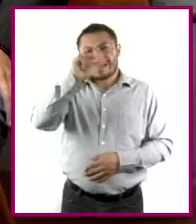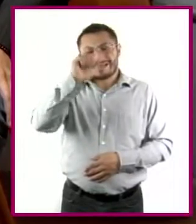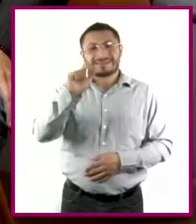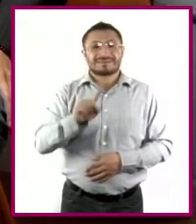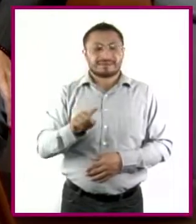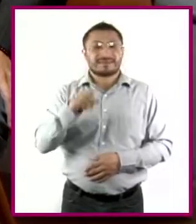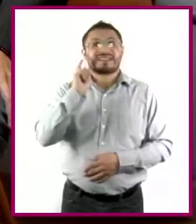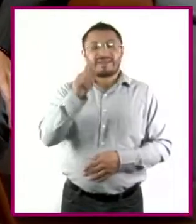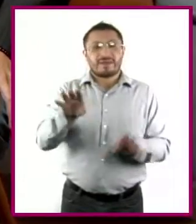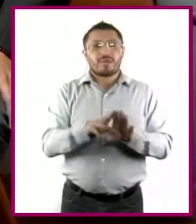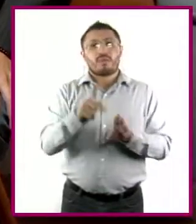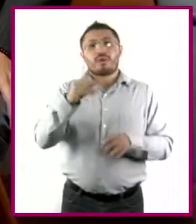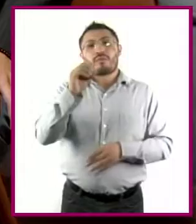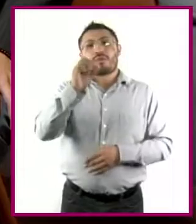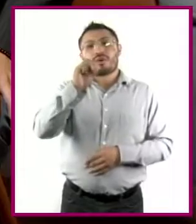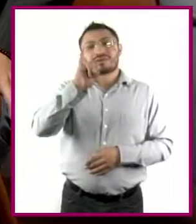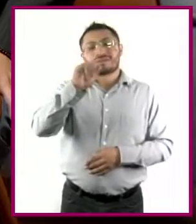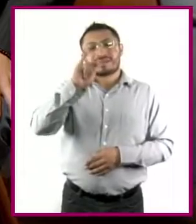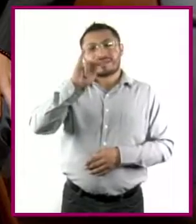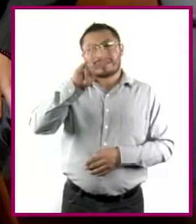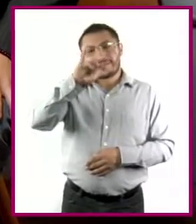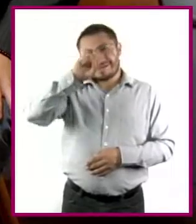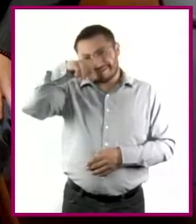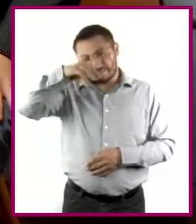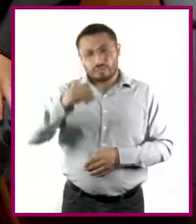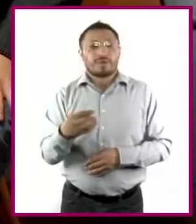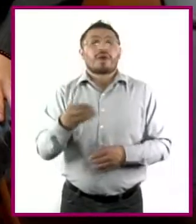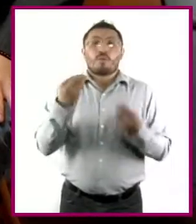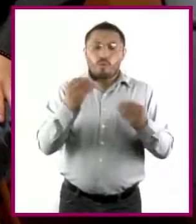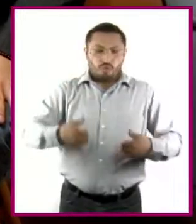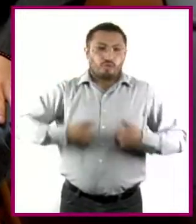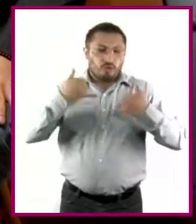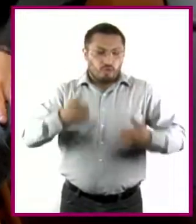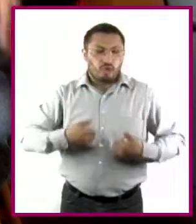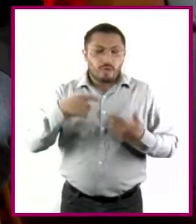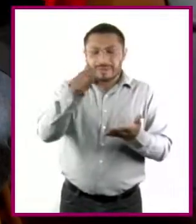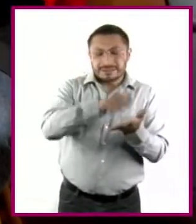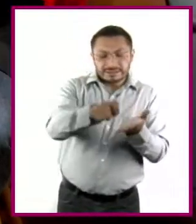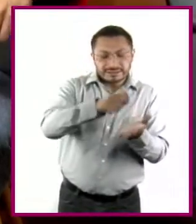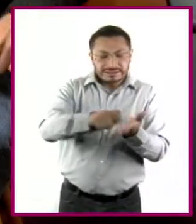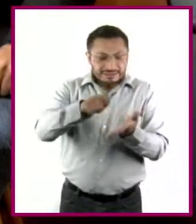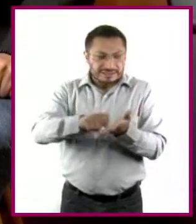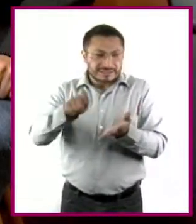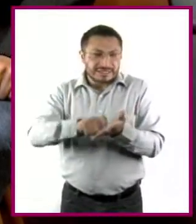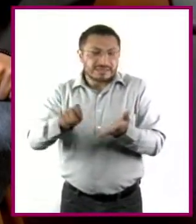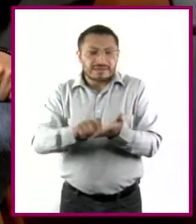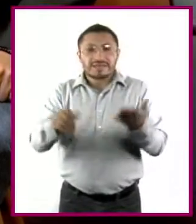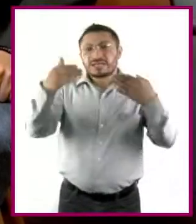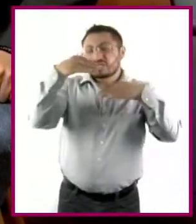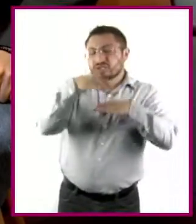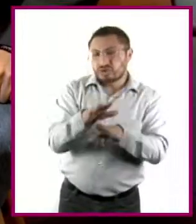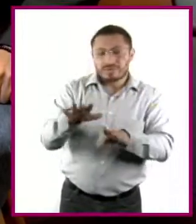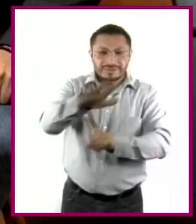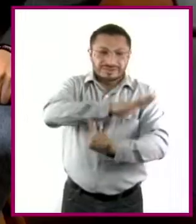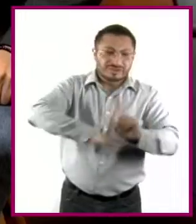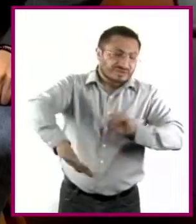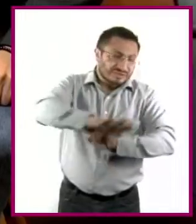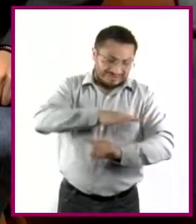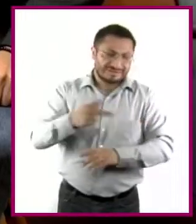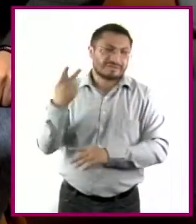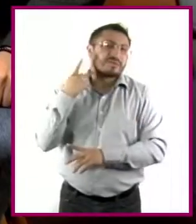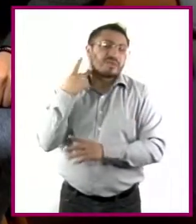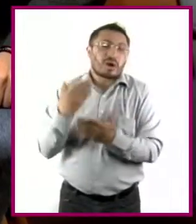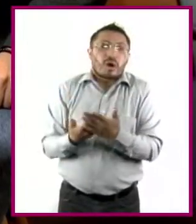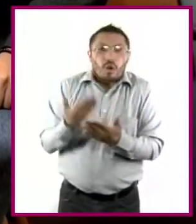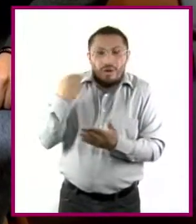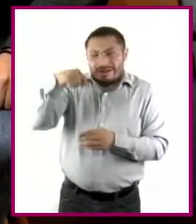Y en ese esfuerzo, muchos de estos jóvenes cultivaban la palabra y escribían ensayos, no solo relativos a la circunstancia política que vive el